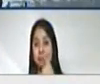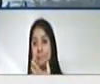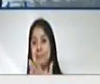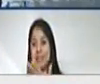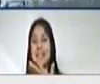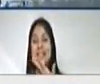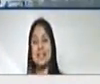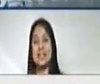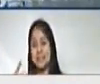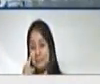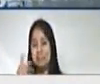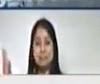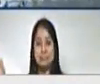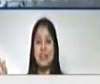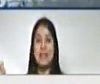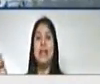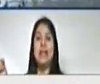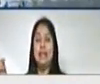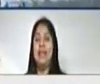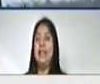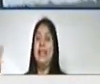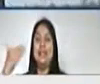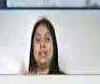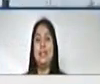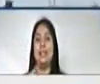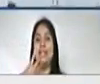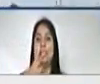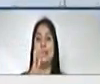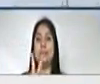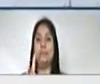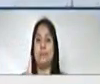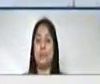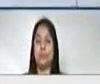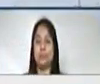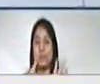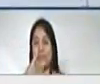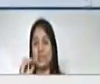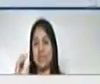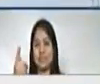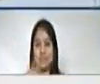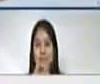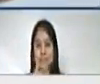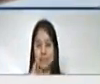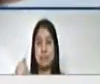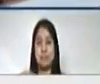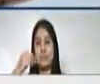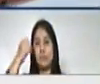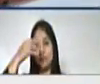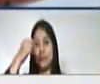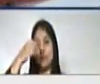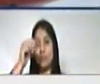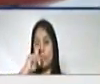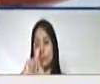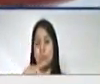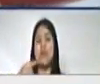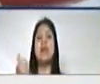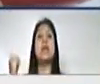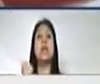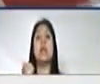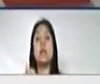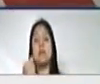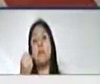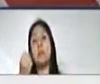Recuerde, el proceso de vacunación es lento, así que tenemos que continuar de igual manera sin bajar la guardia. Este no es el momento